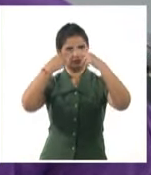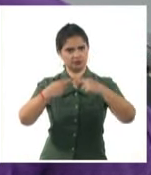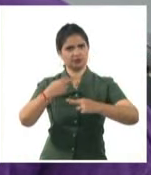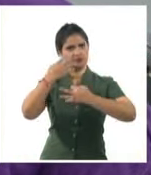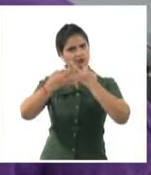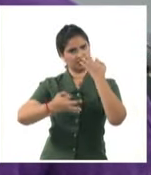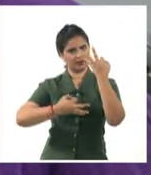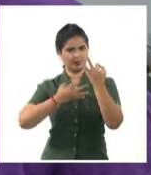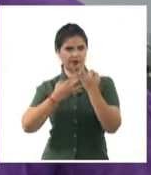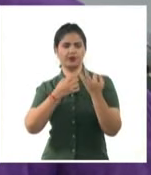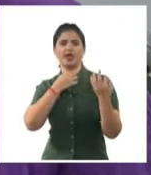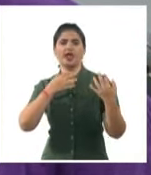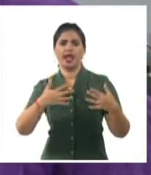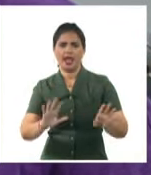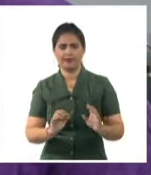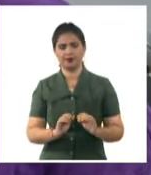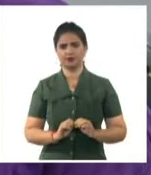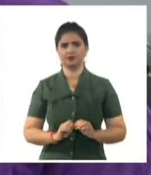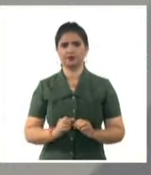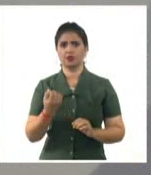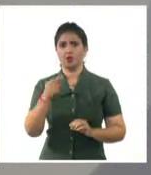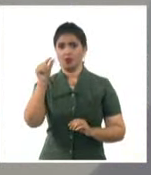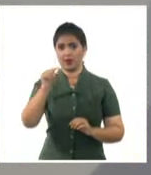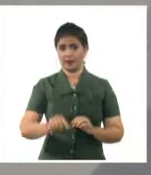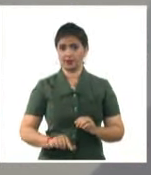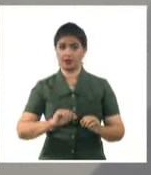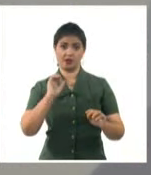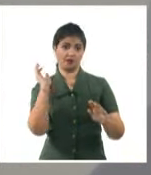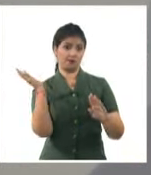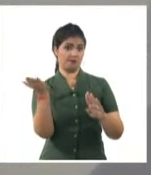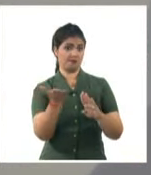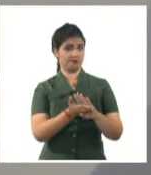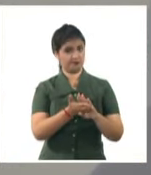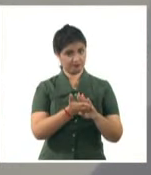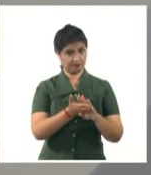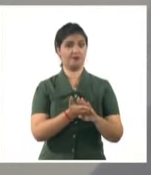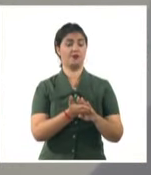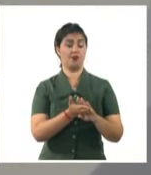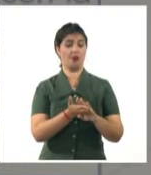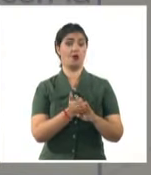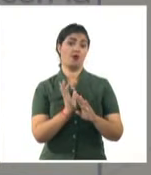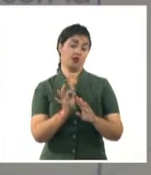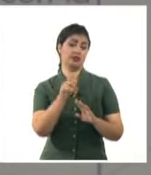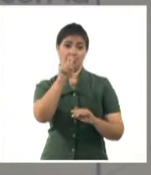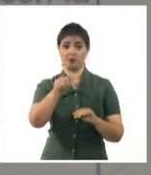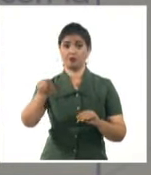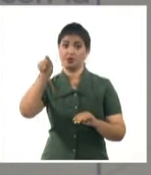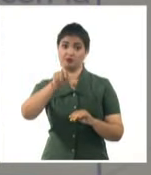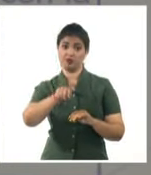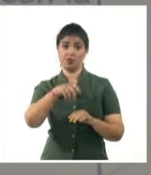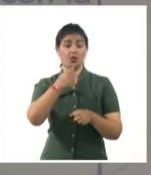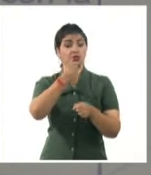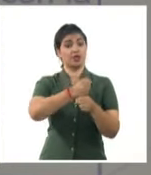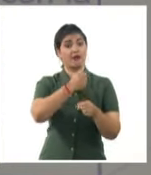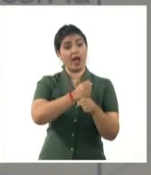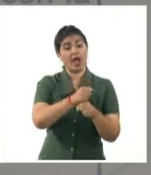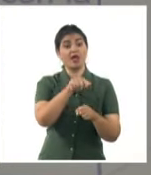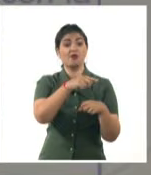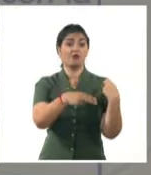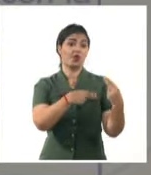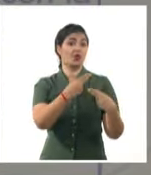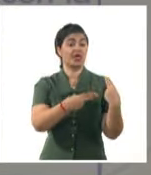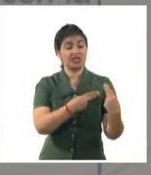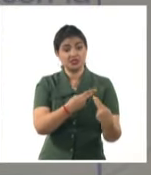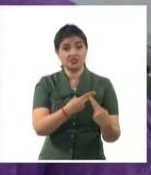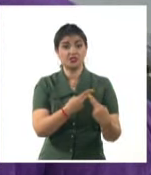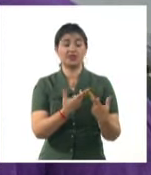que existe es que tengan aplicado una sanción penal de trabajo correccional con internamiento, en cuyo caso es obligado que se vinculen al